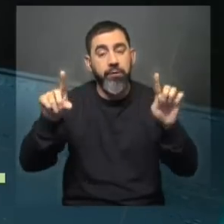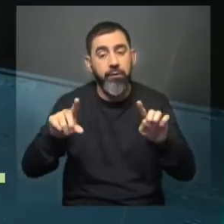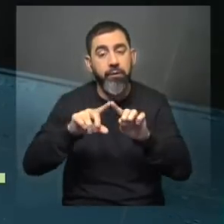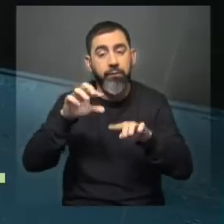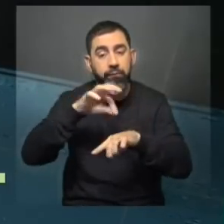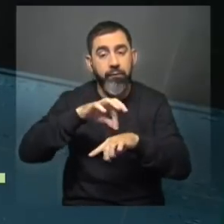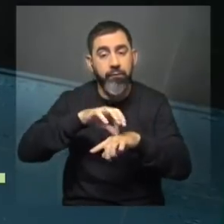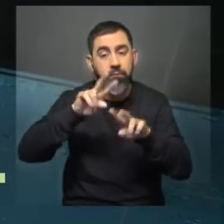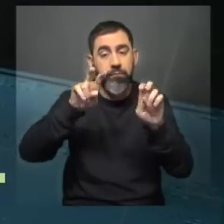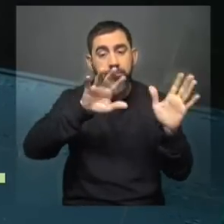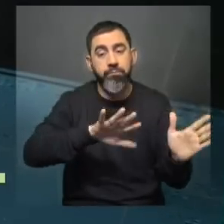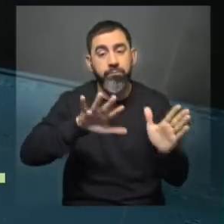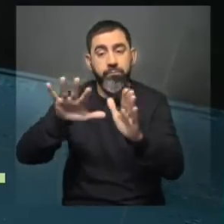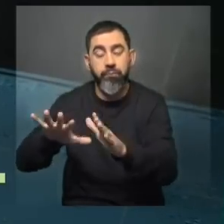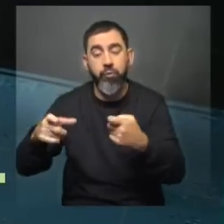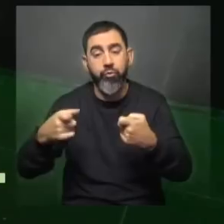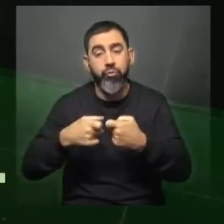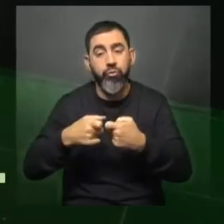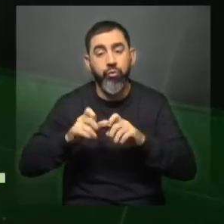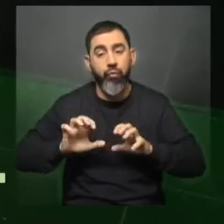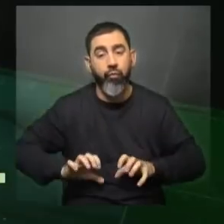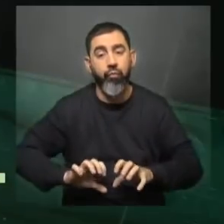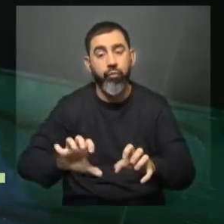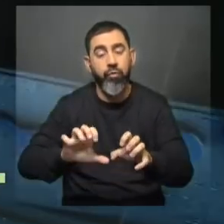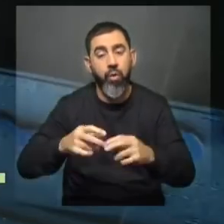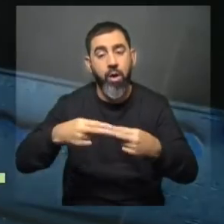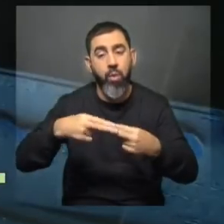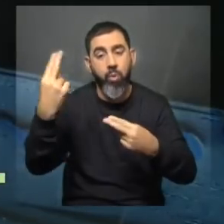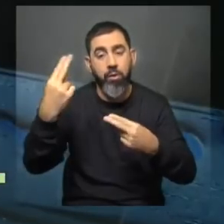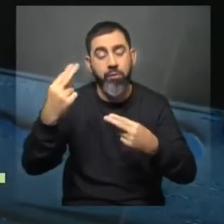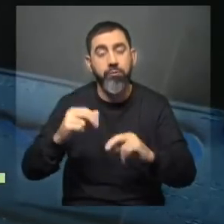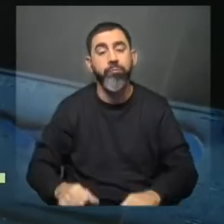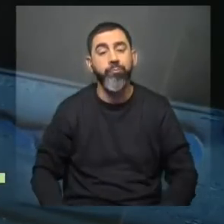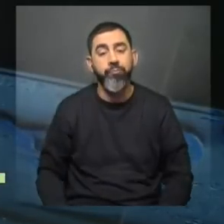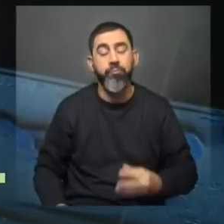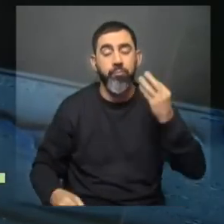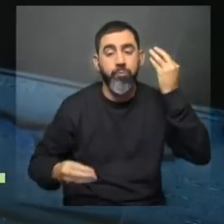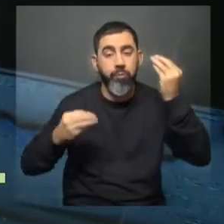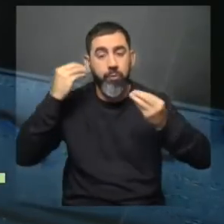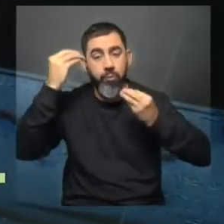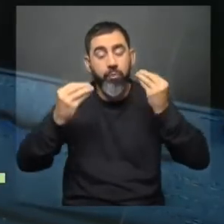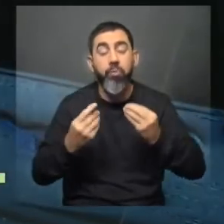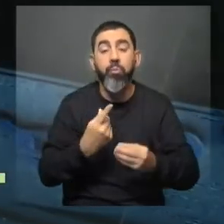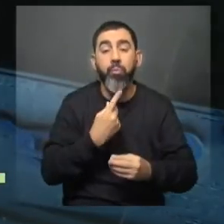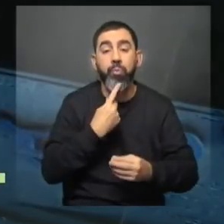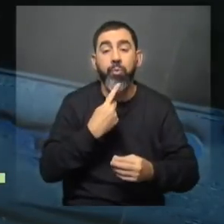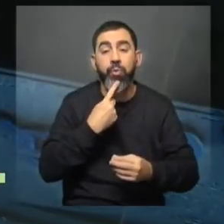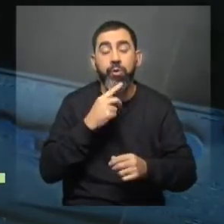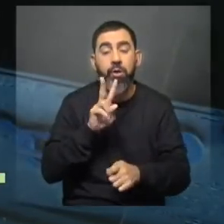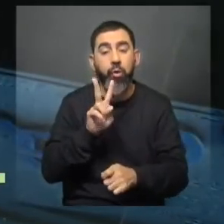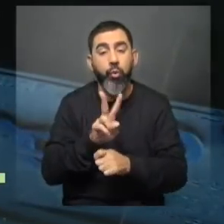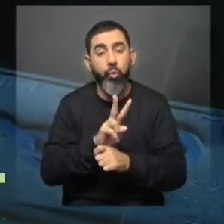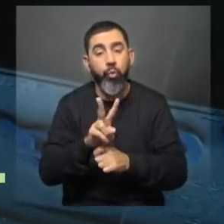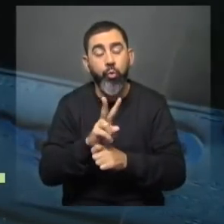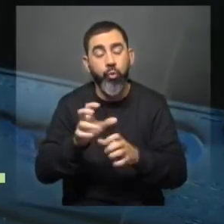otra parte les contamos que la asociación de funcionarios aduaneros manifestó preocupación por la política de control